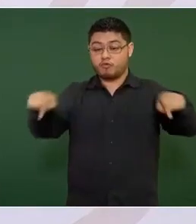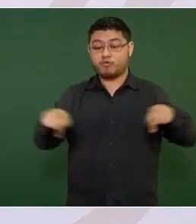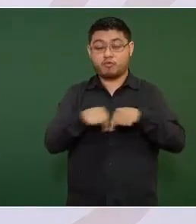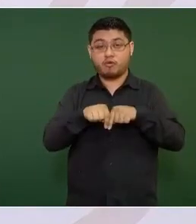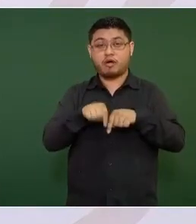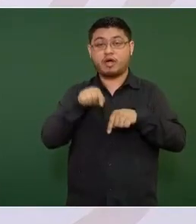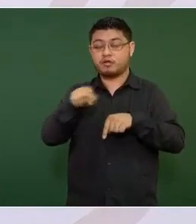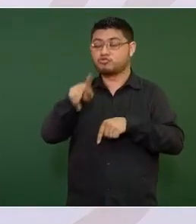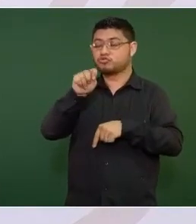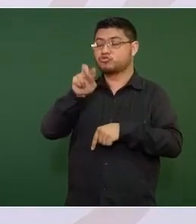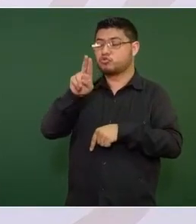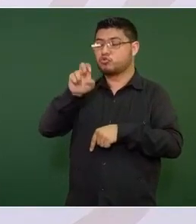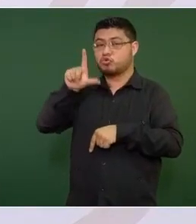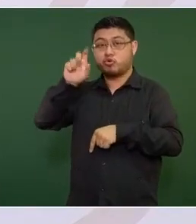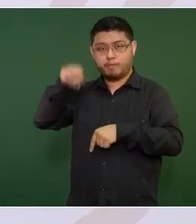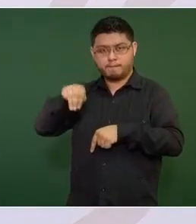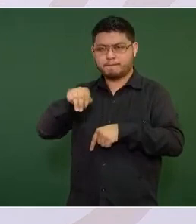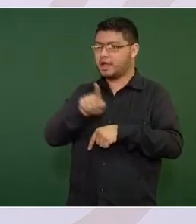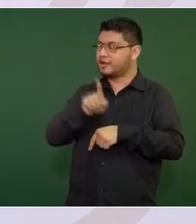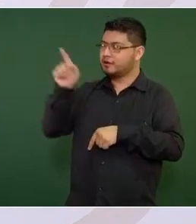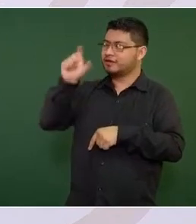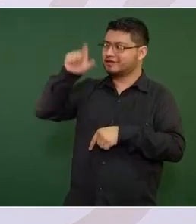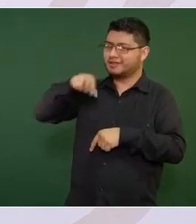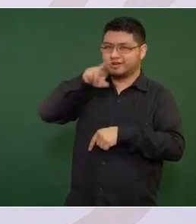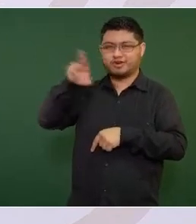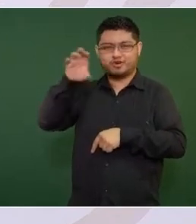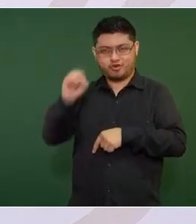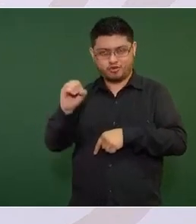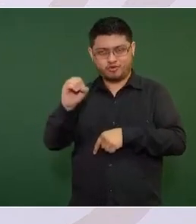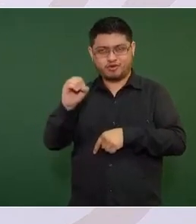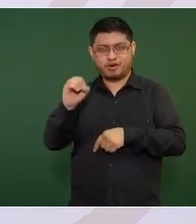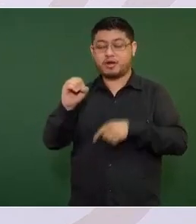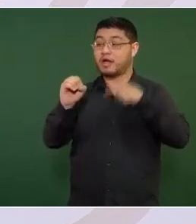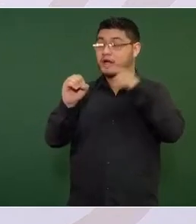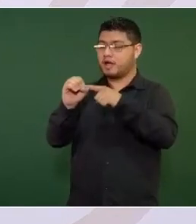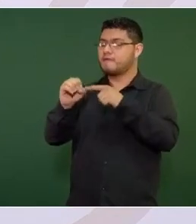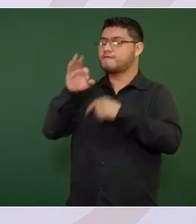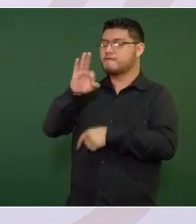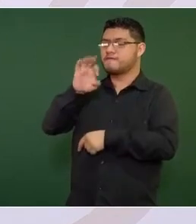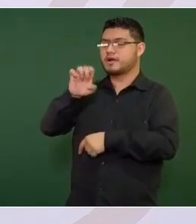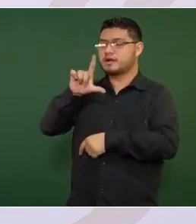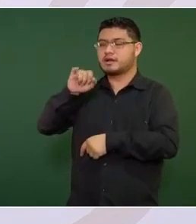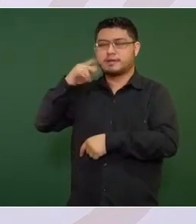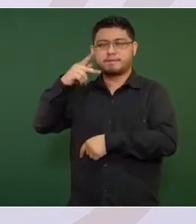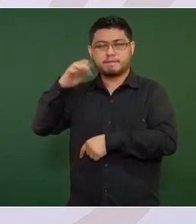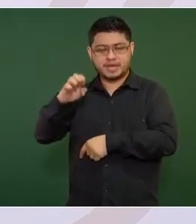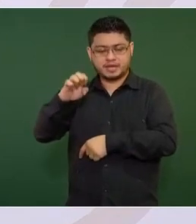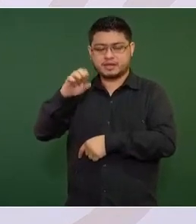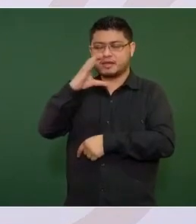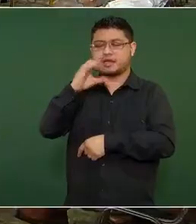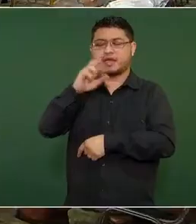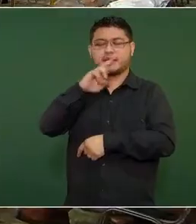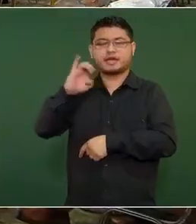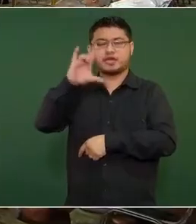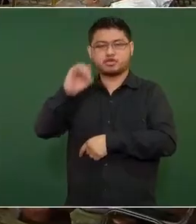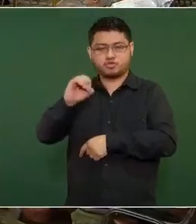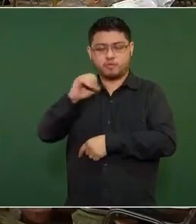de Tulum, Quintana Roo, que va a llevar el nombre de Felipe Carrillo Puerto.